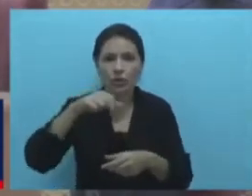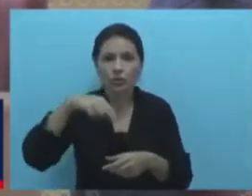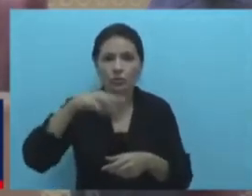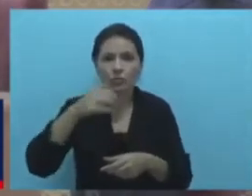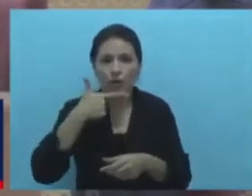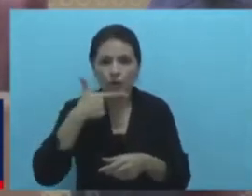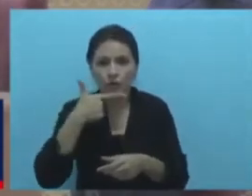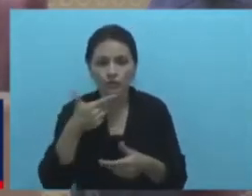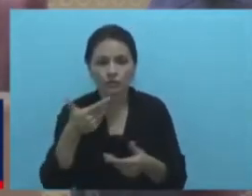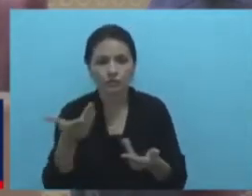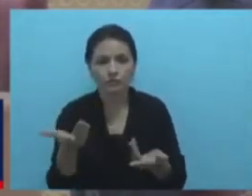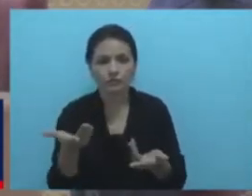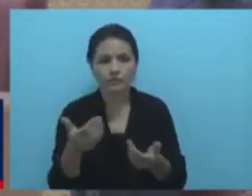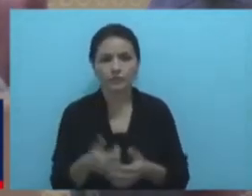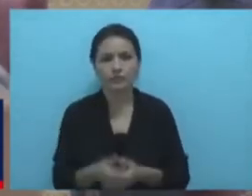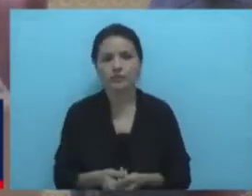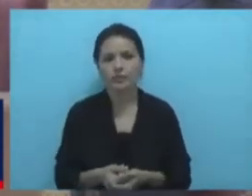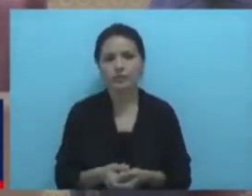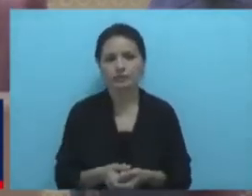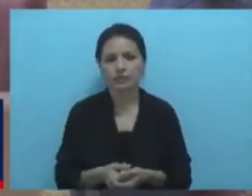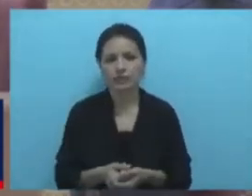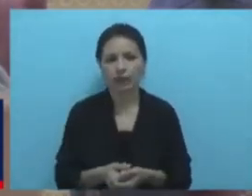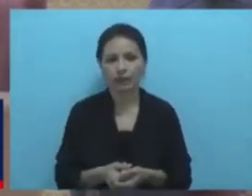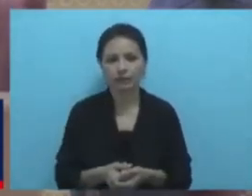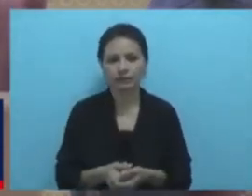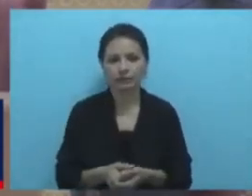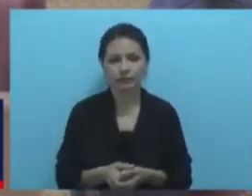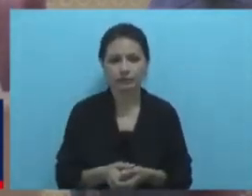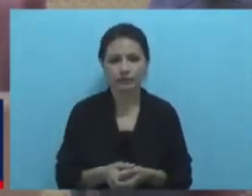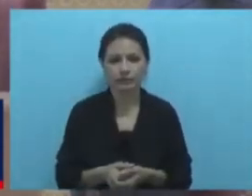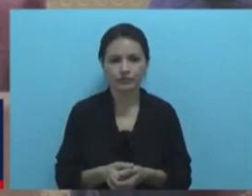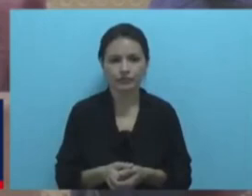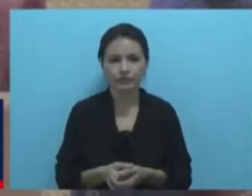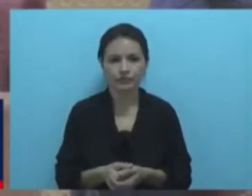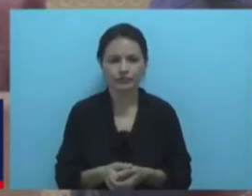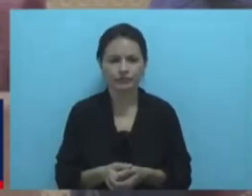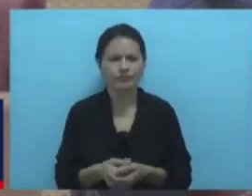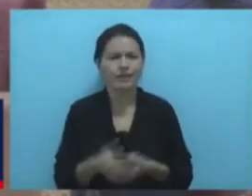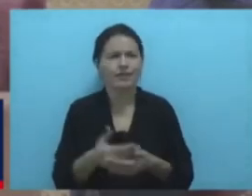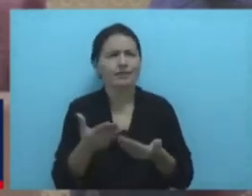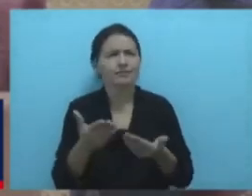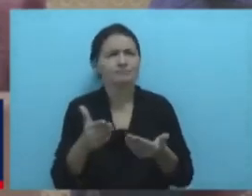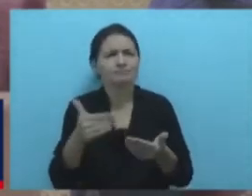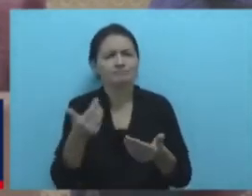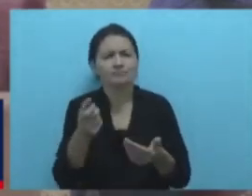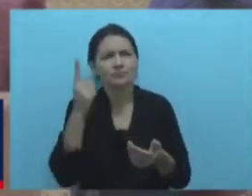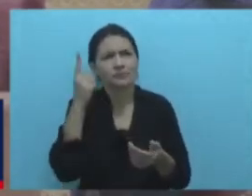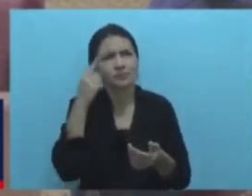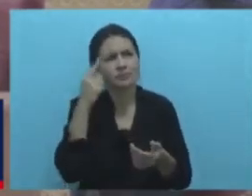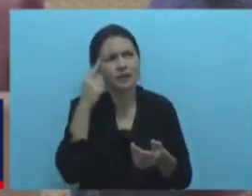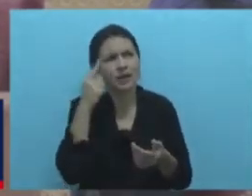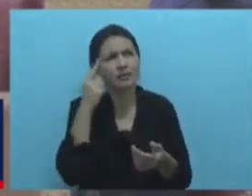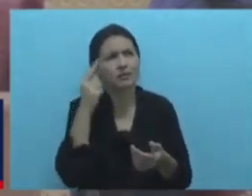todas aquellas afirmaciones que se hacen sobre la seguridad en los estadios deportivos